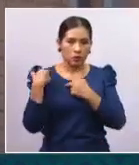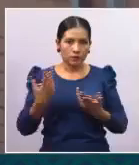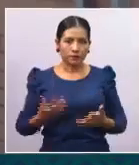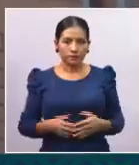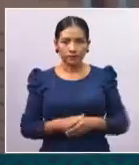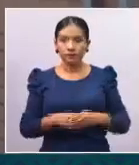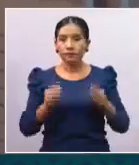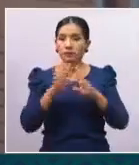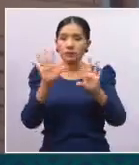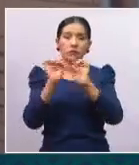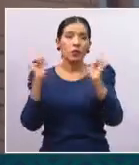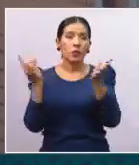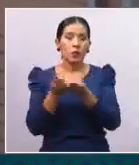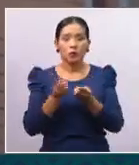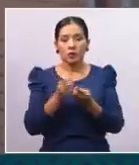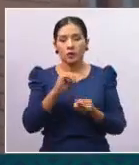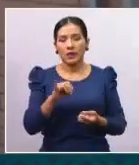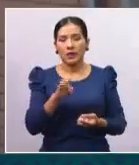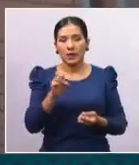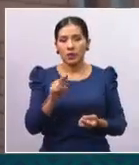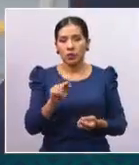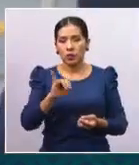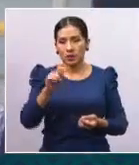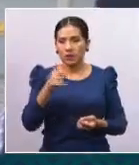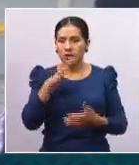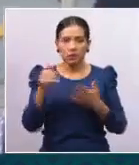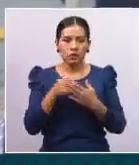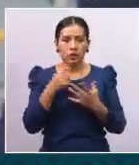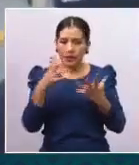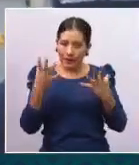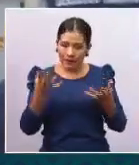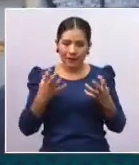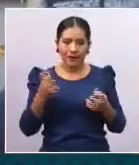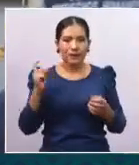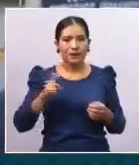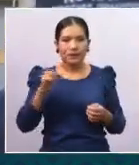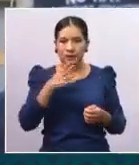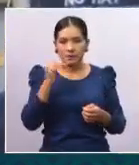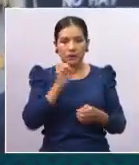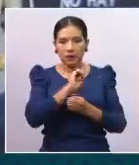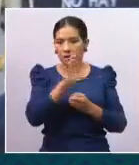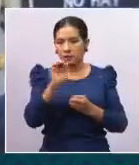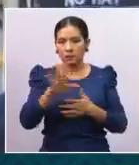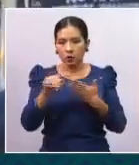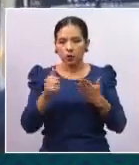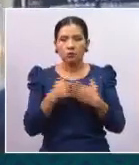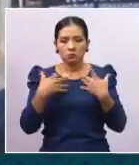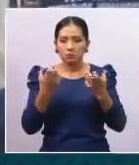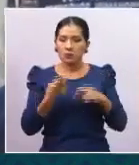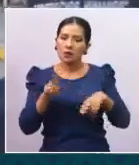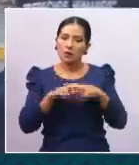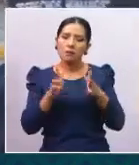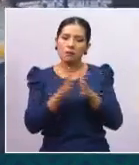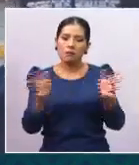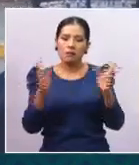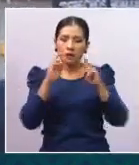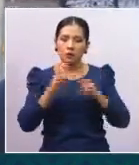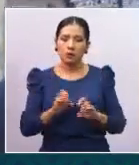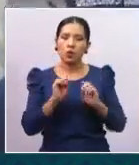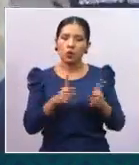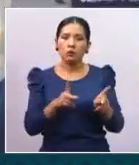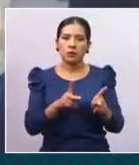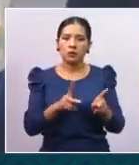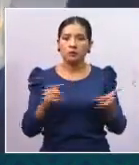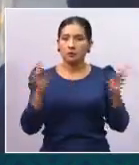de Jesús debe dar un paso y decir, estamos dispuestos no solamente a ampliar la investigación, sino también ellos mismos